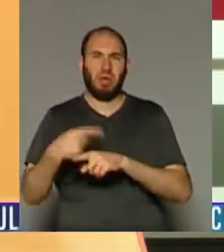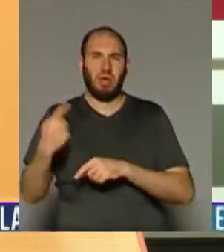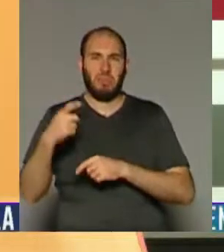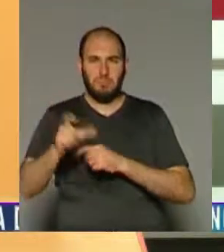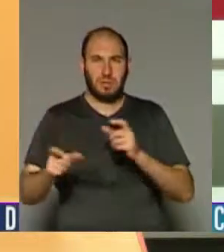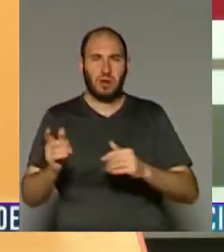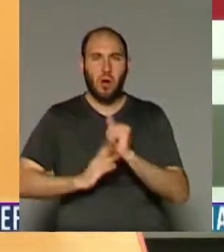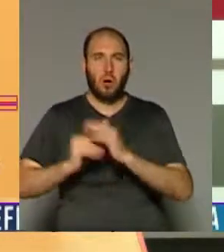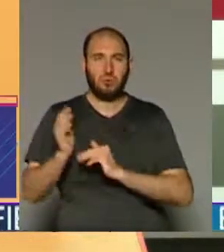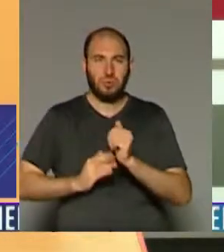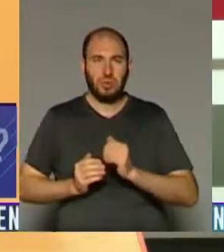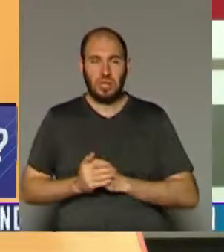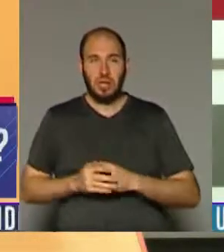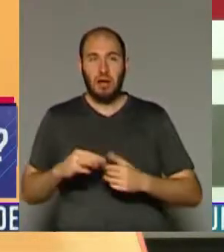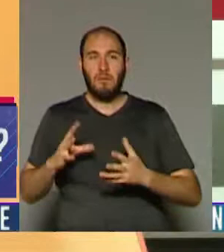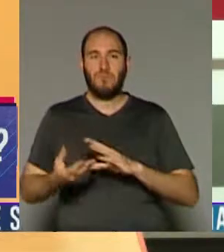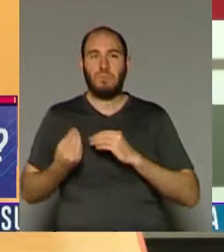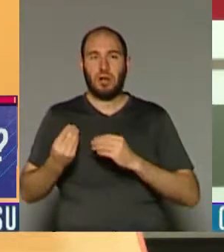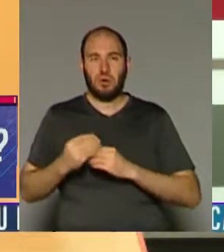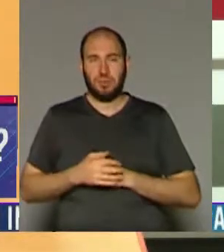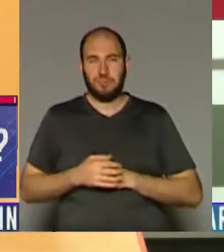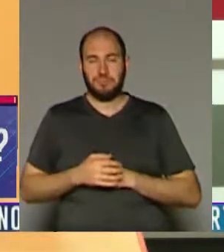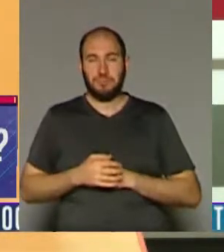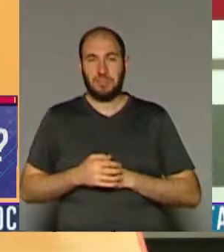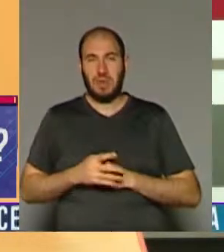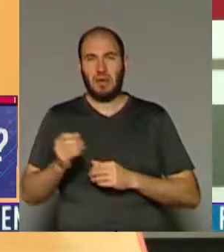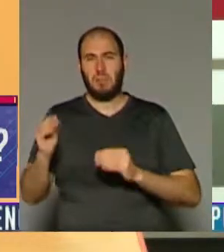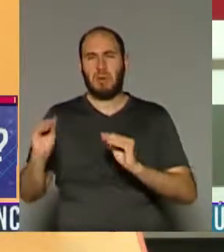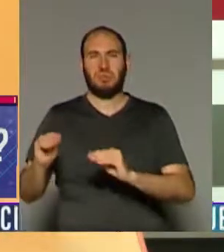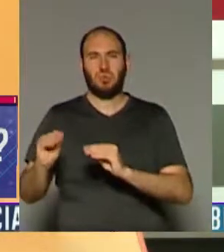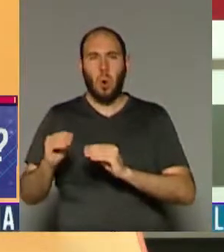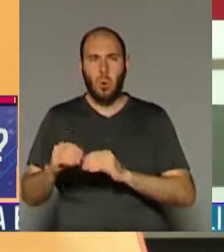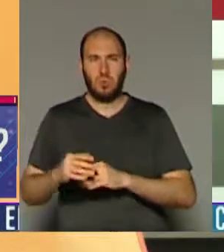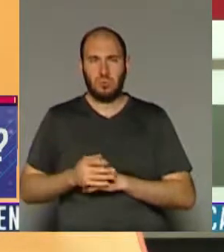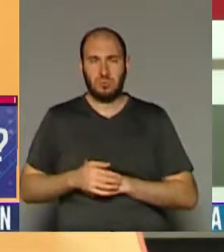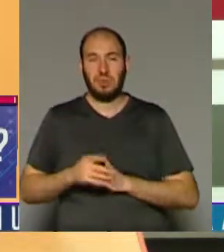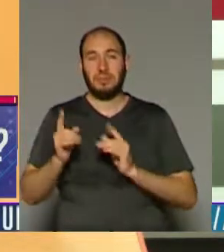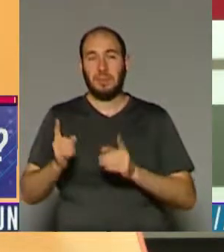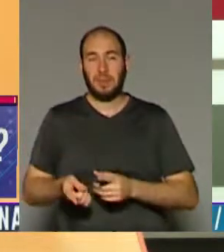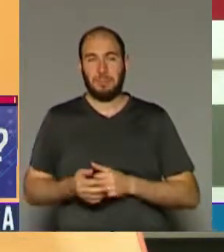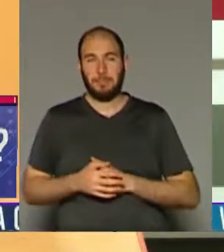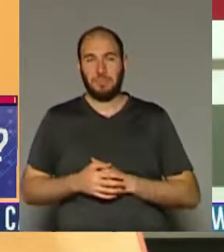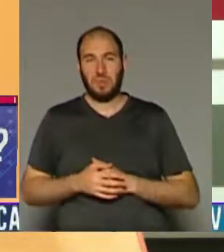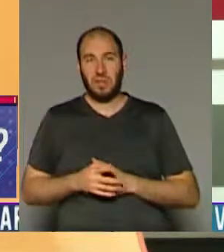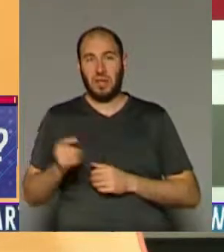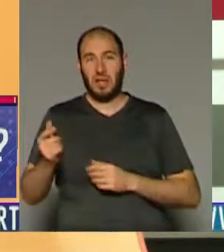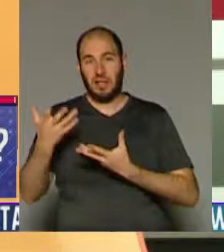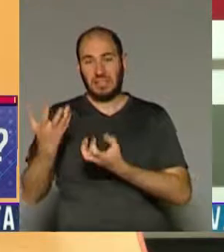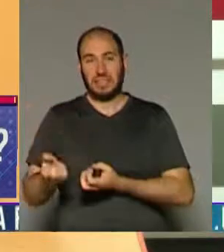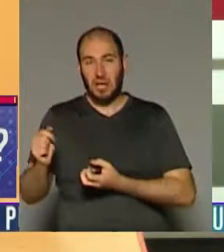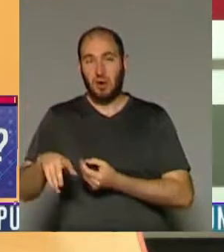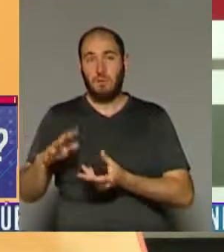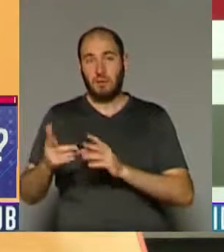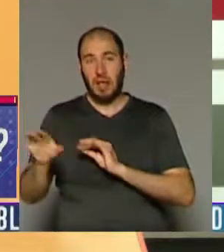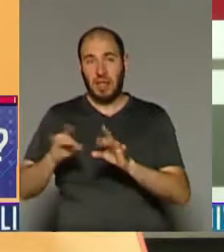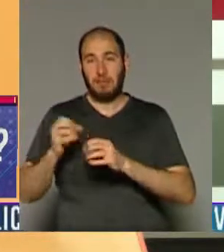está construyendo, es como la basura que genera, la suciedad que genera, y evidentemente el steel frame es una opción